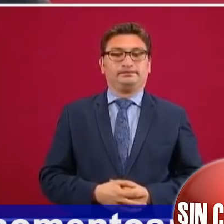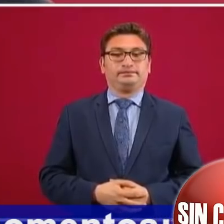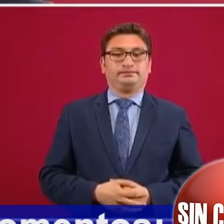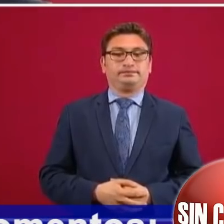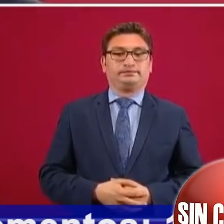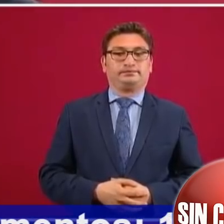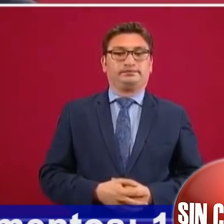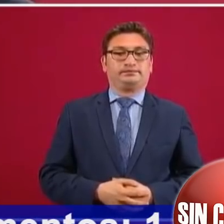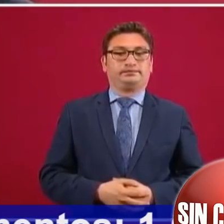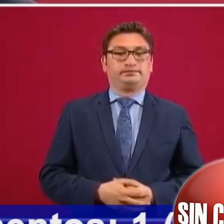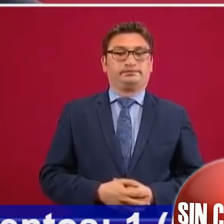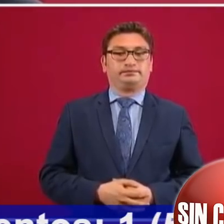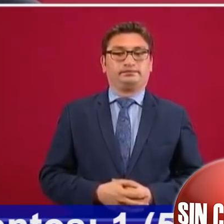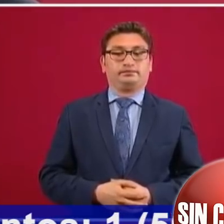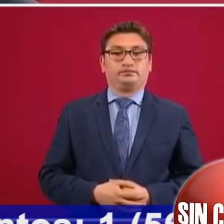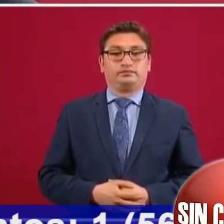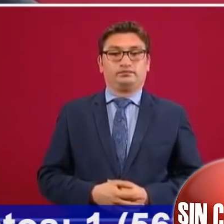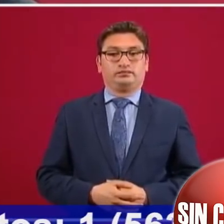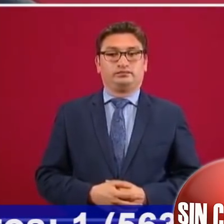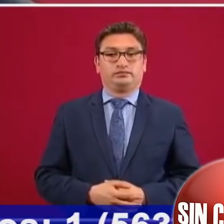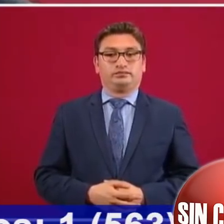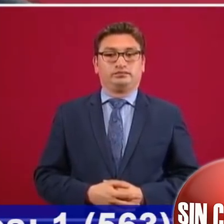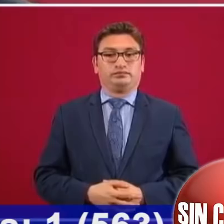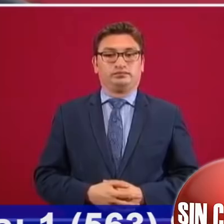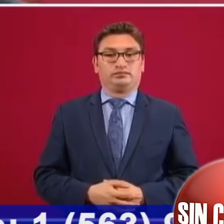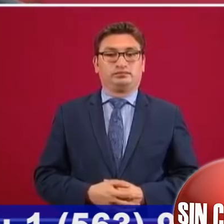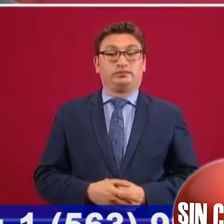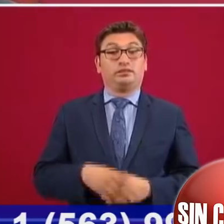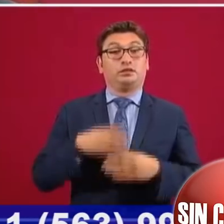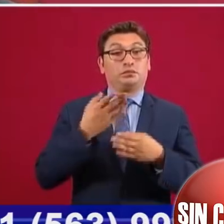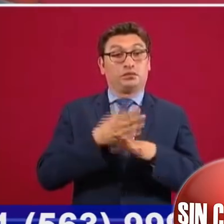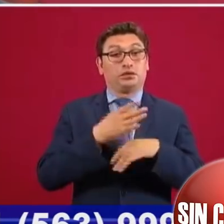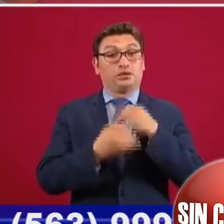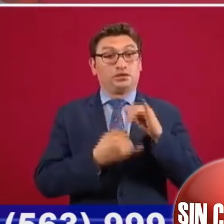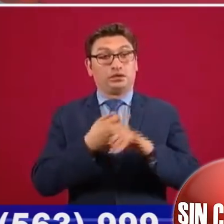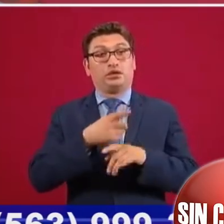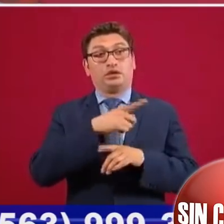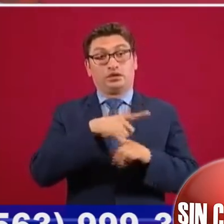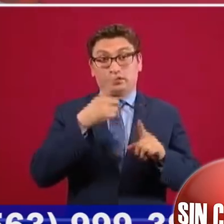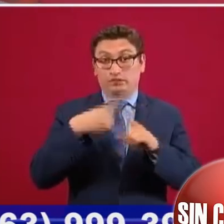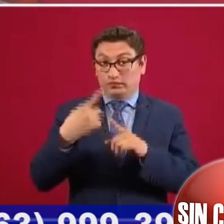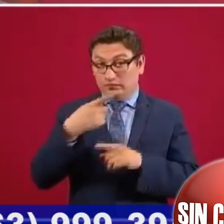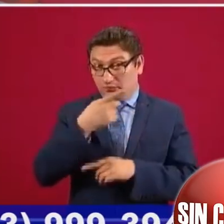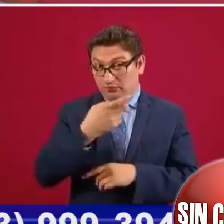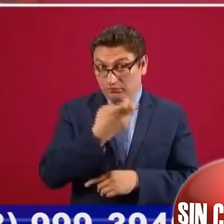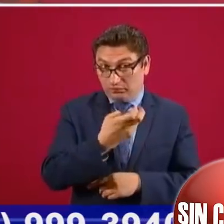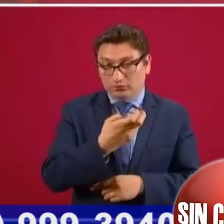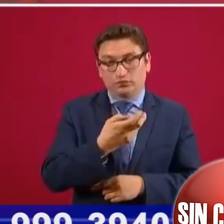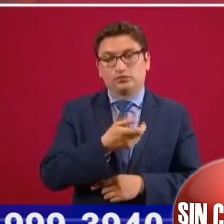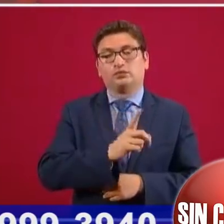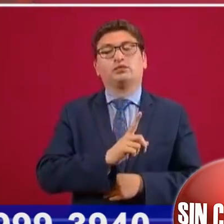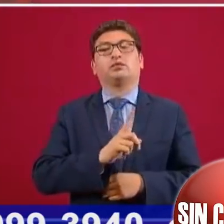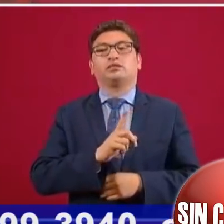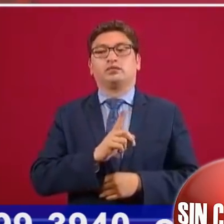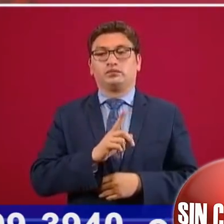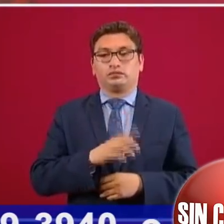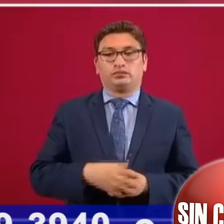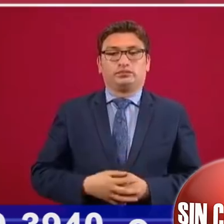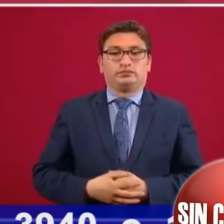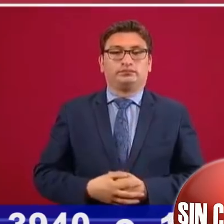No quiere decir que solo los organismos financieros internacionales entraron o